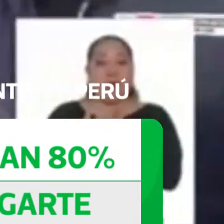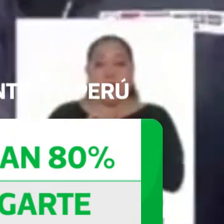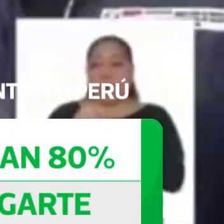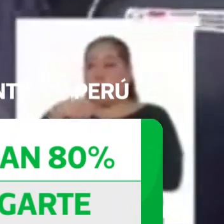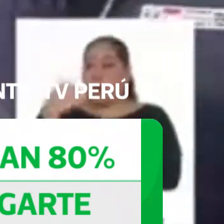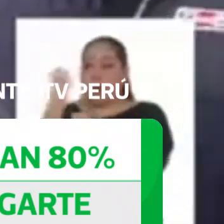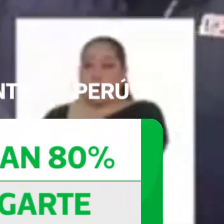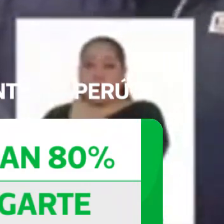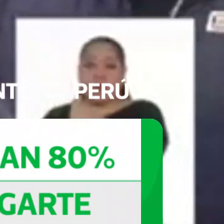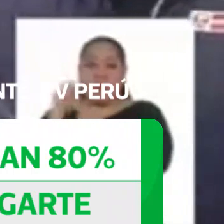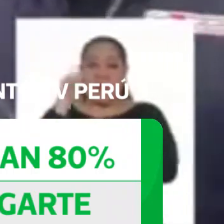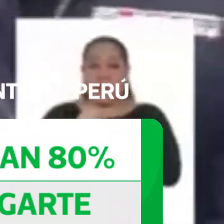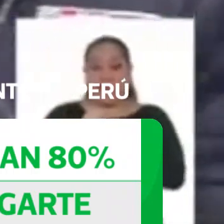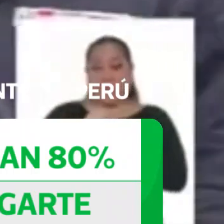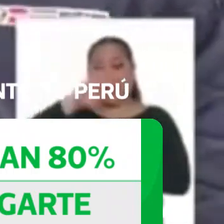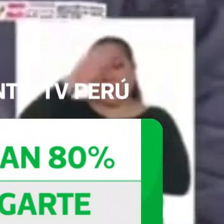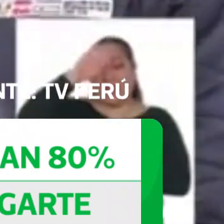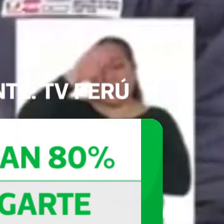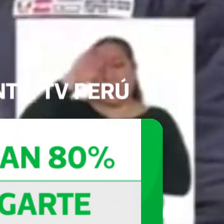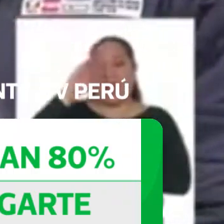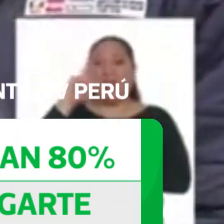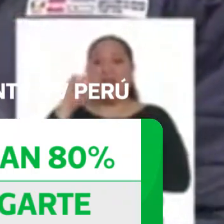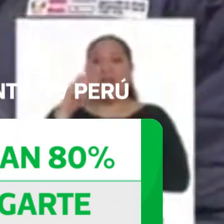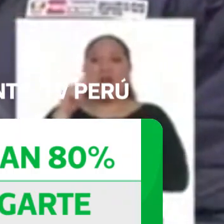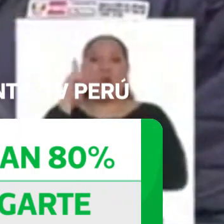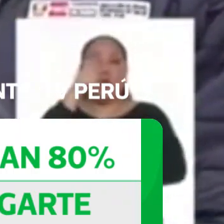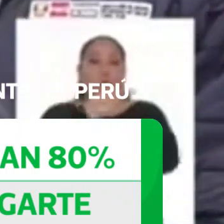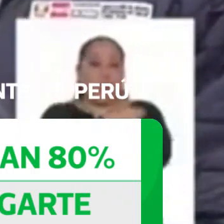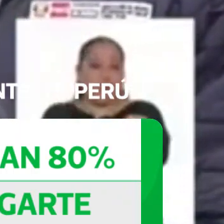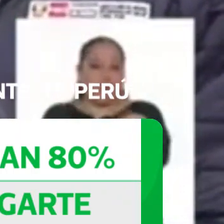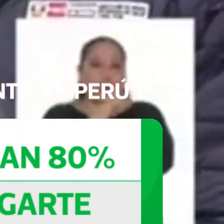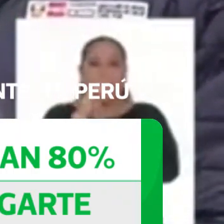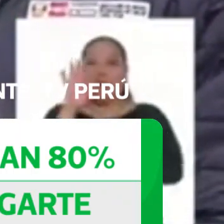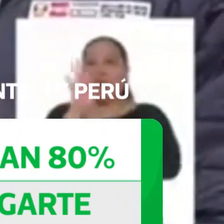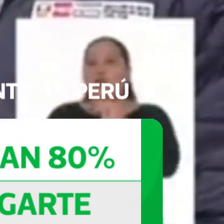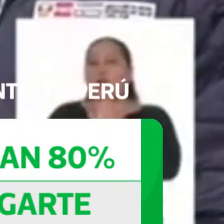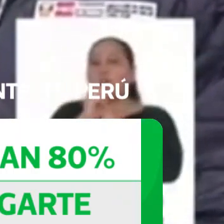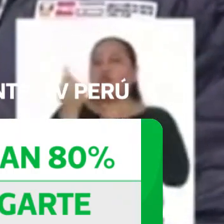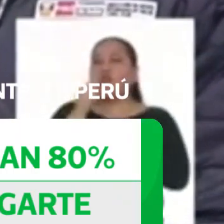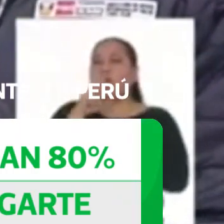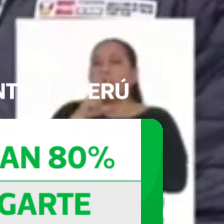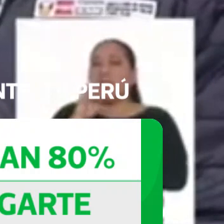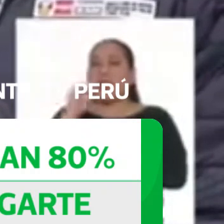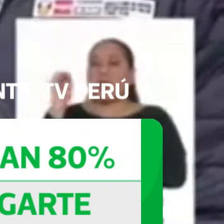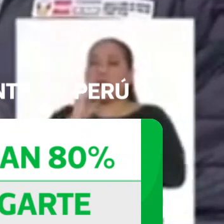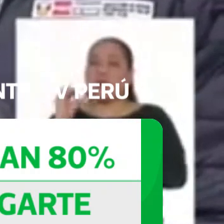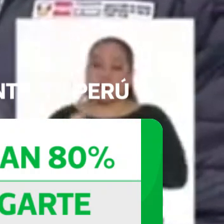Delta, con una sola dosis, solo se protege un 30%,